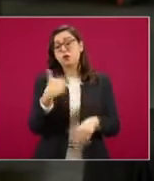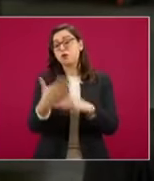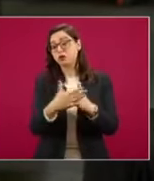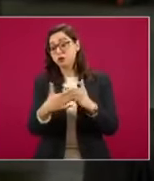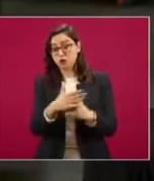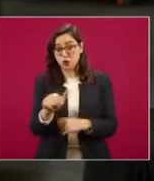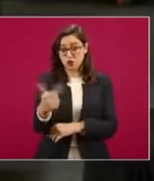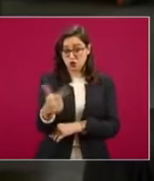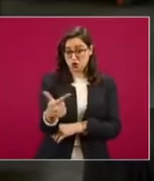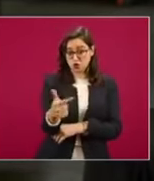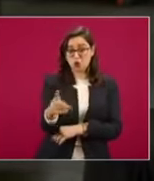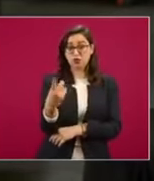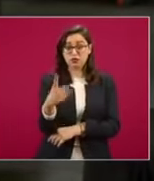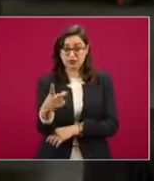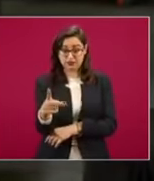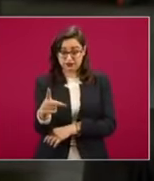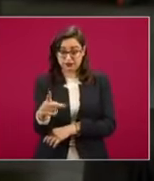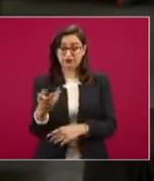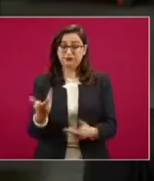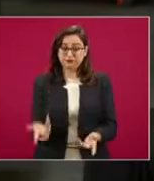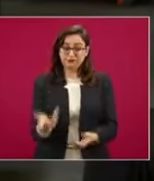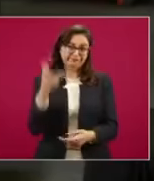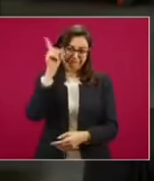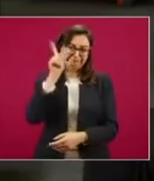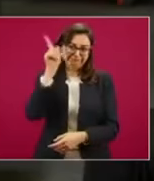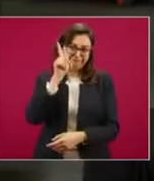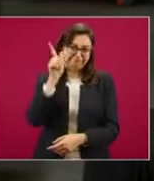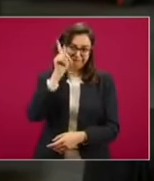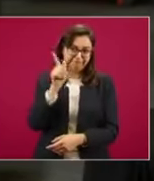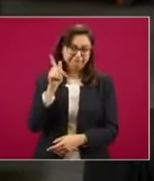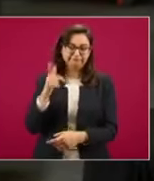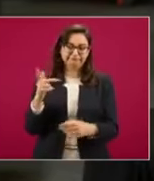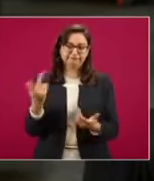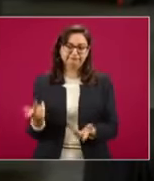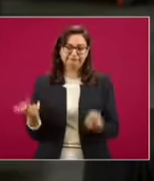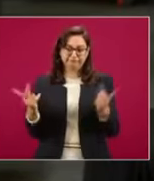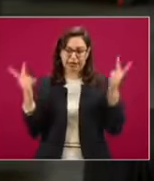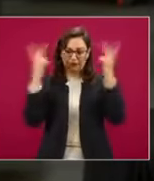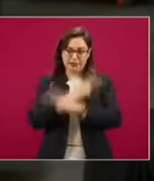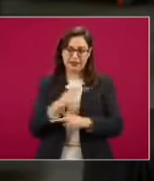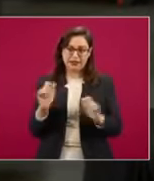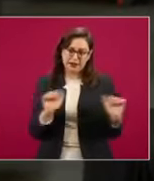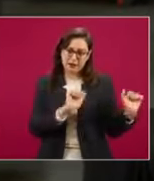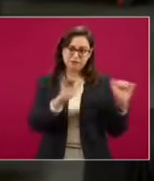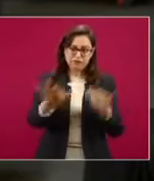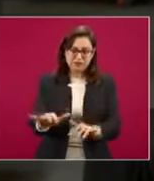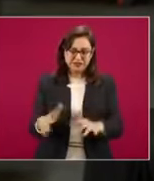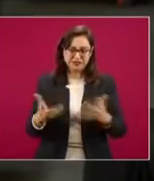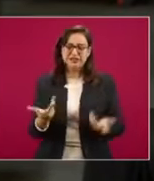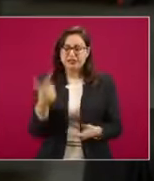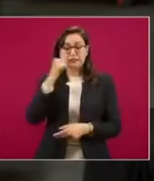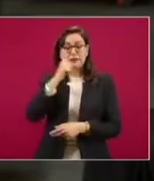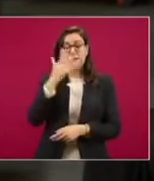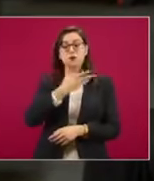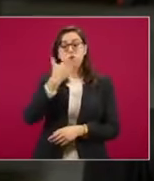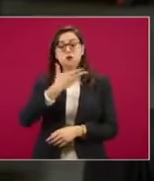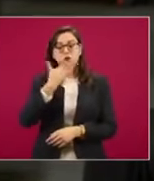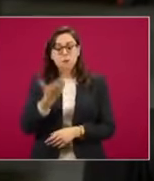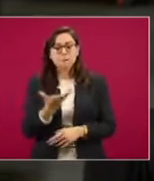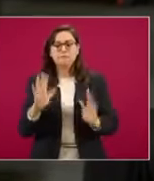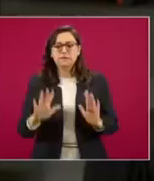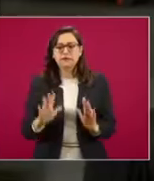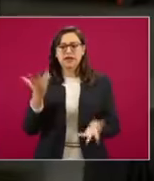que se puede Bueno al final el punto de reunión principal es la es este este es la ciudad de México y que se podría abrir Dependiendo el semáforo que exista